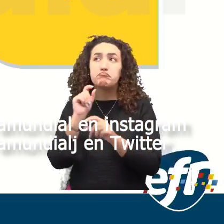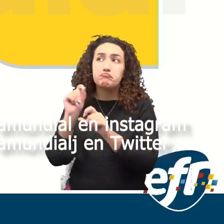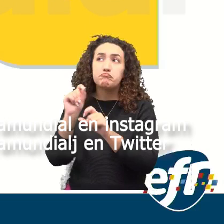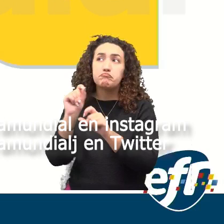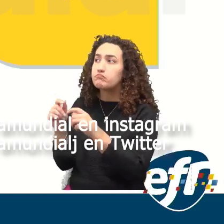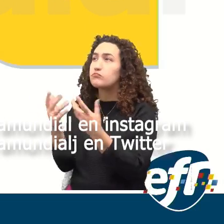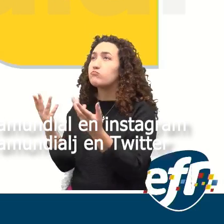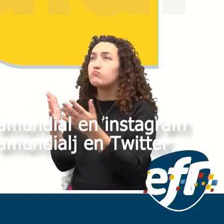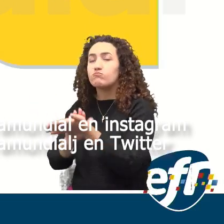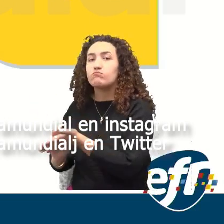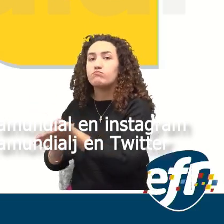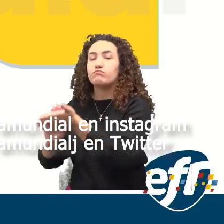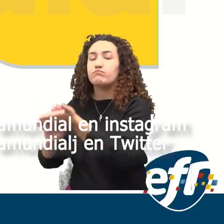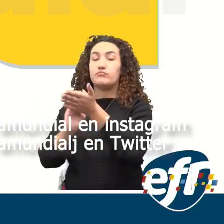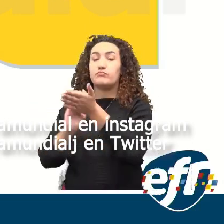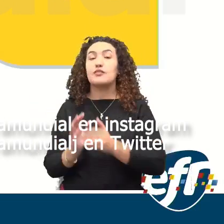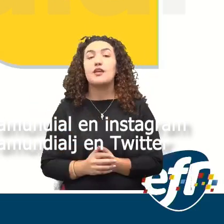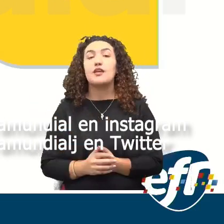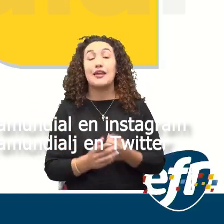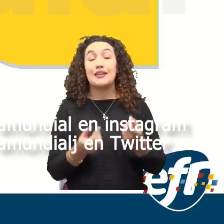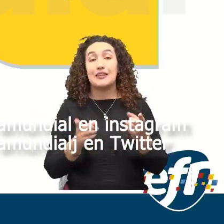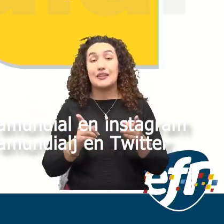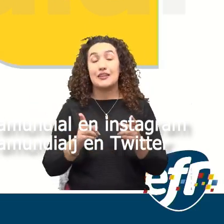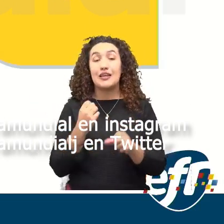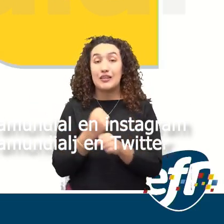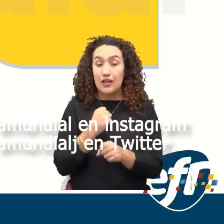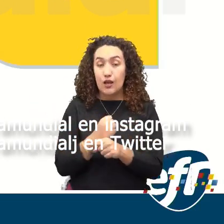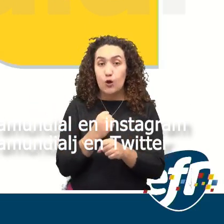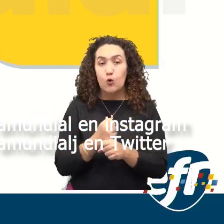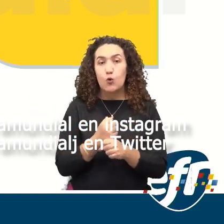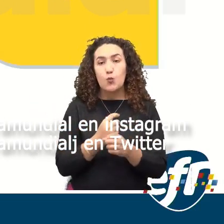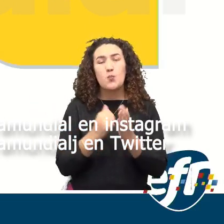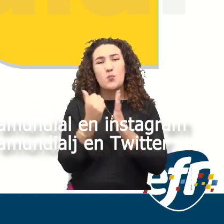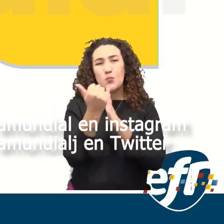en un programa de coexistencia de redes